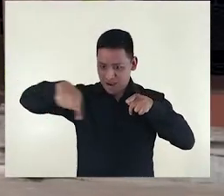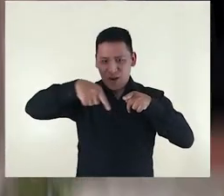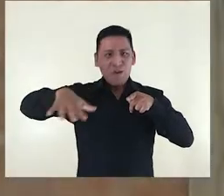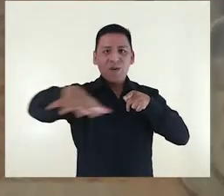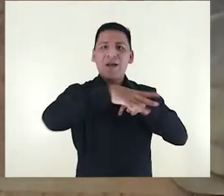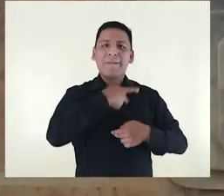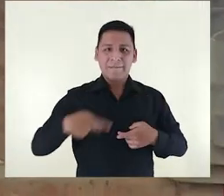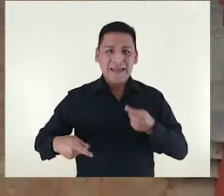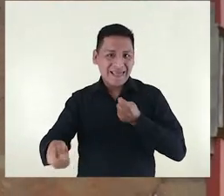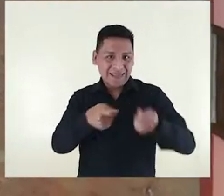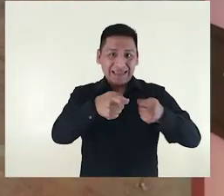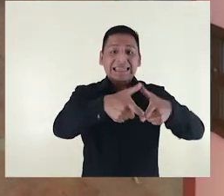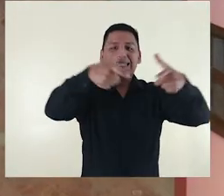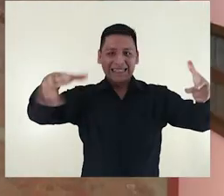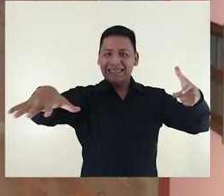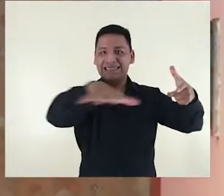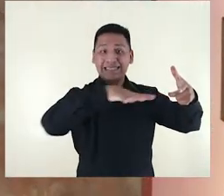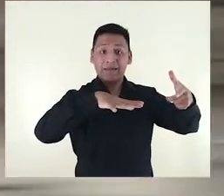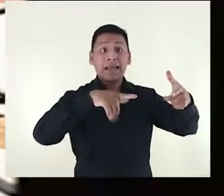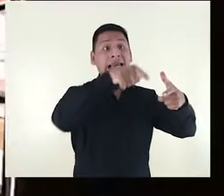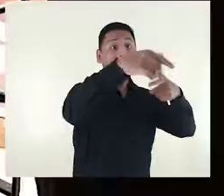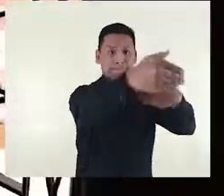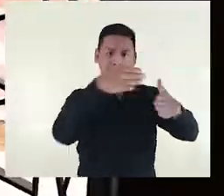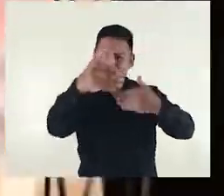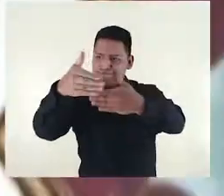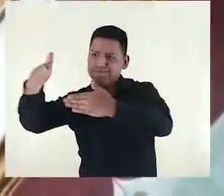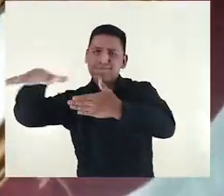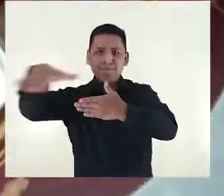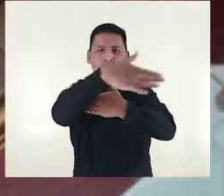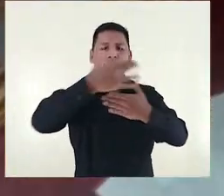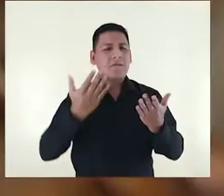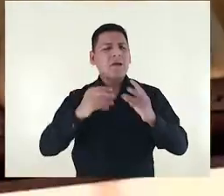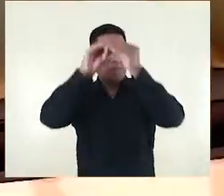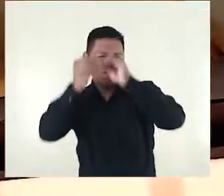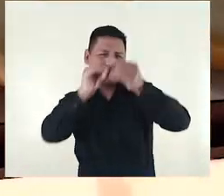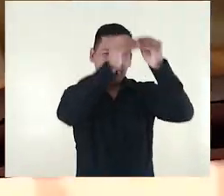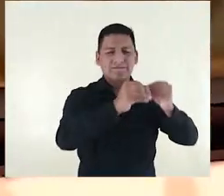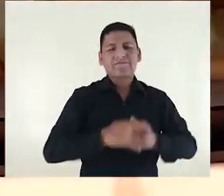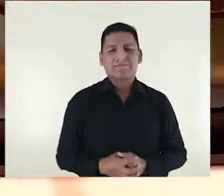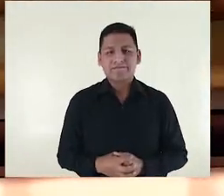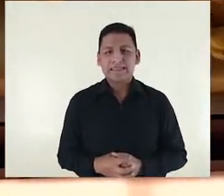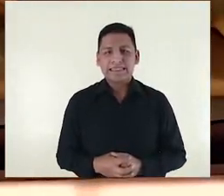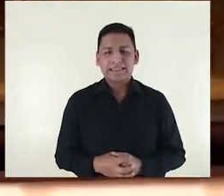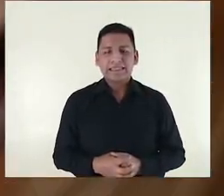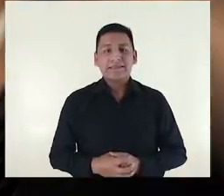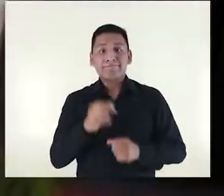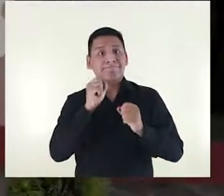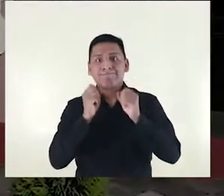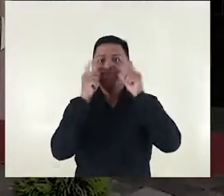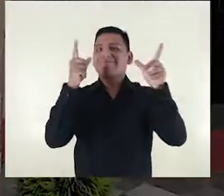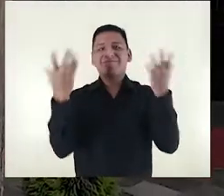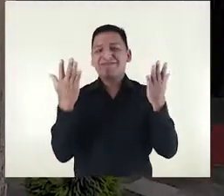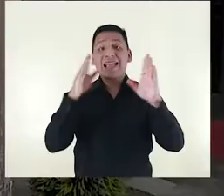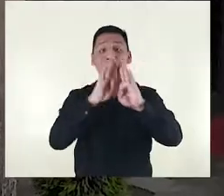de la casa tiene raigambre virreinal con un gran patio y sus habitaciones y oratorio que fueron fruto de una reciente refacción. Llama